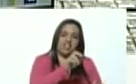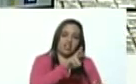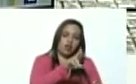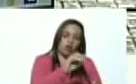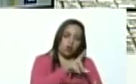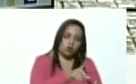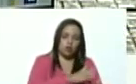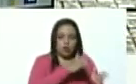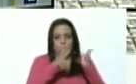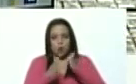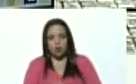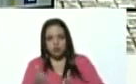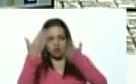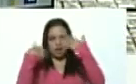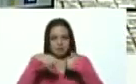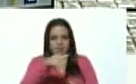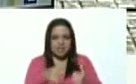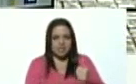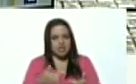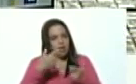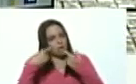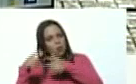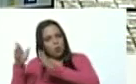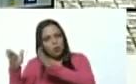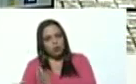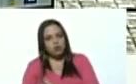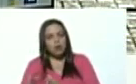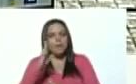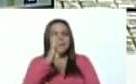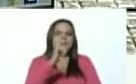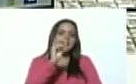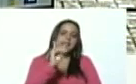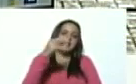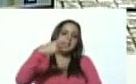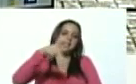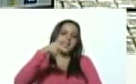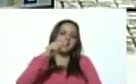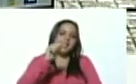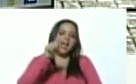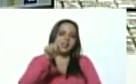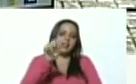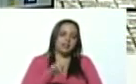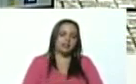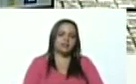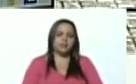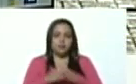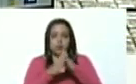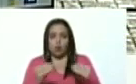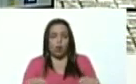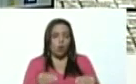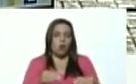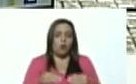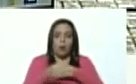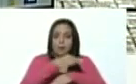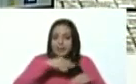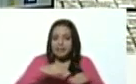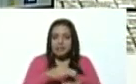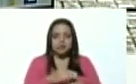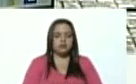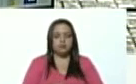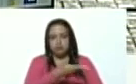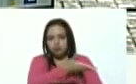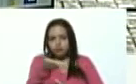Rivas, profesor Eduardo Piñate, con todos los ministros, ministras, con todos los compañeros. Ustedes tienen la